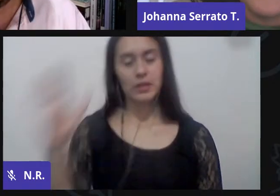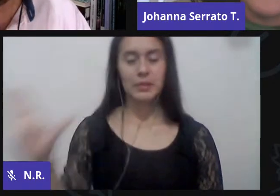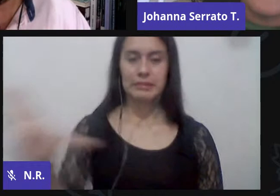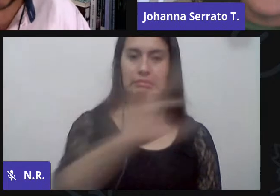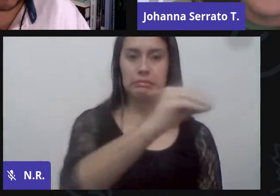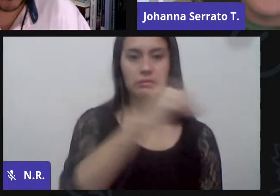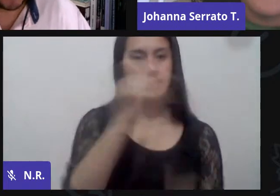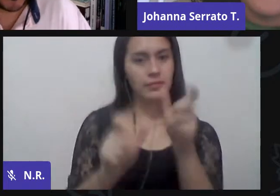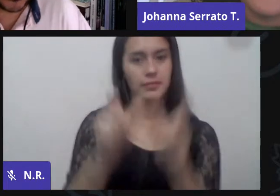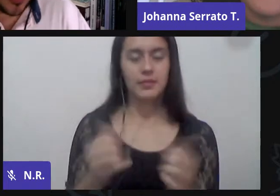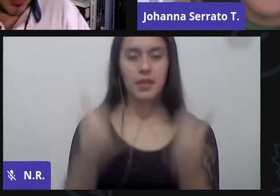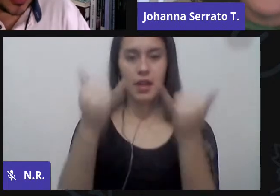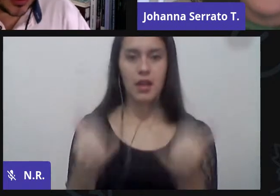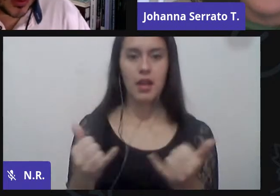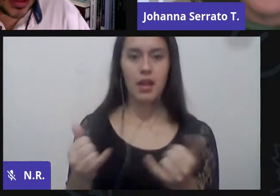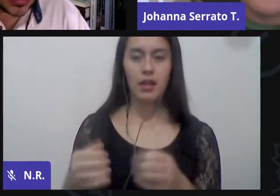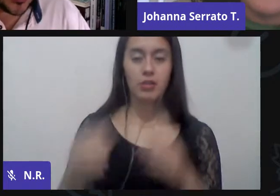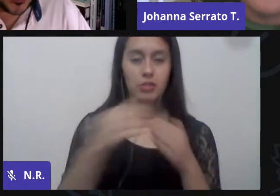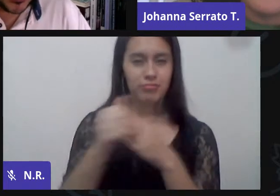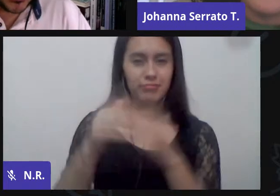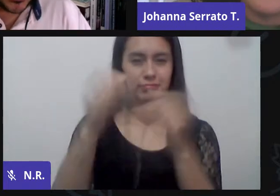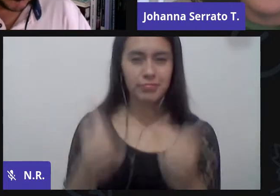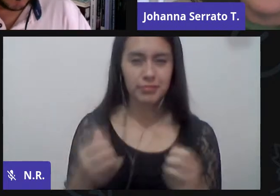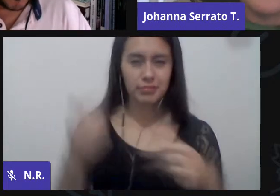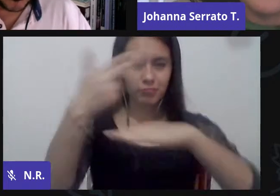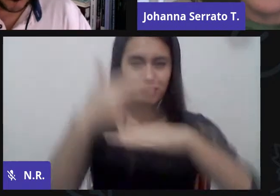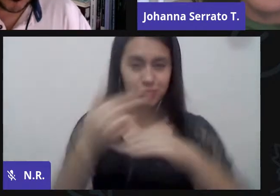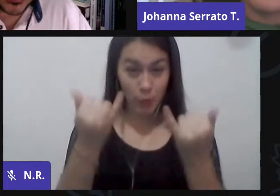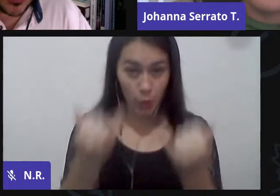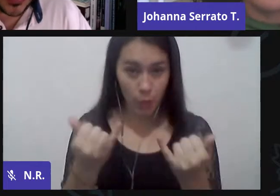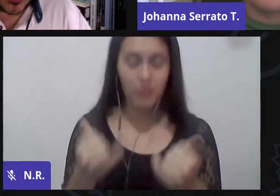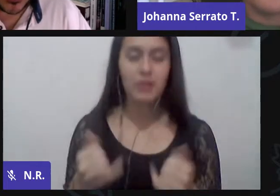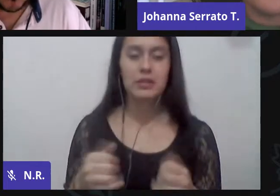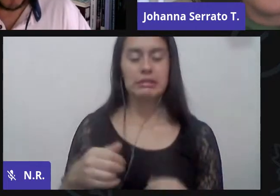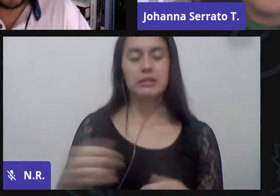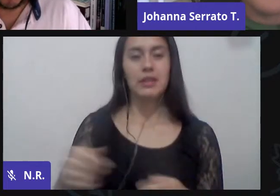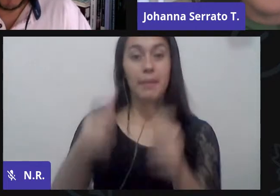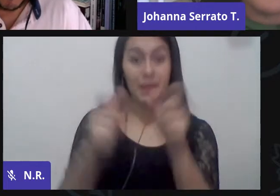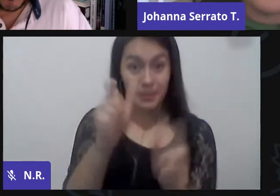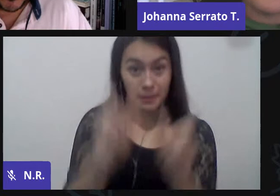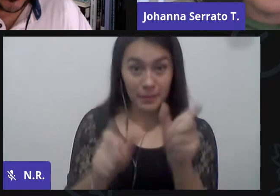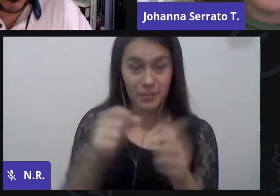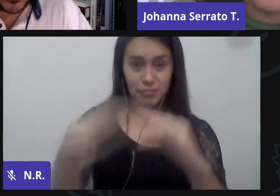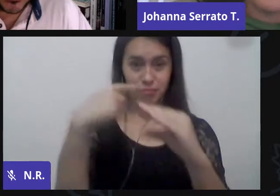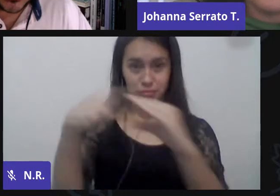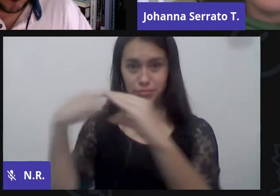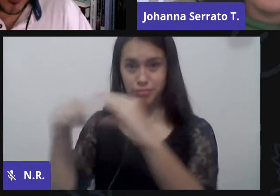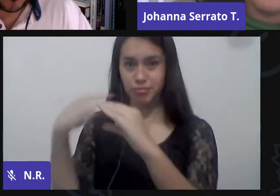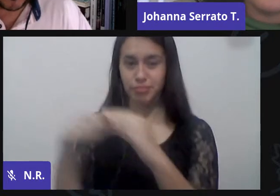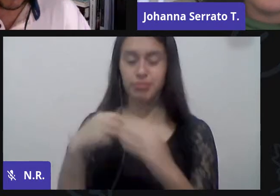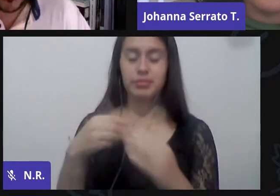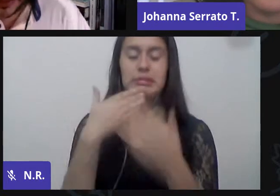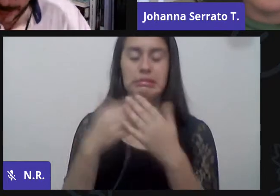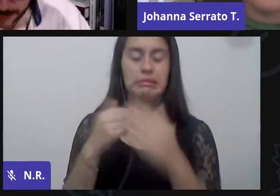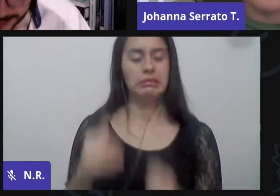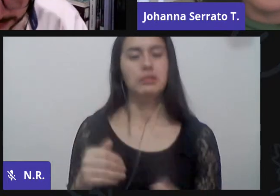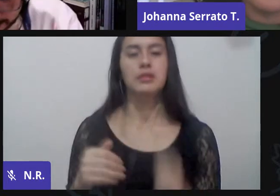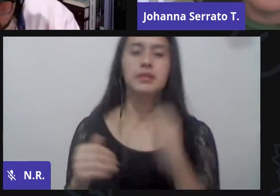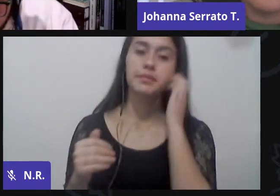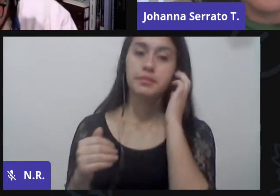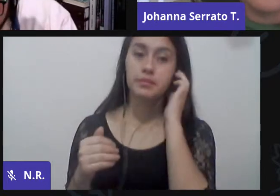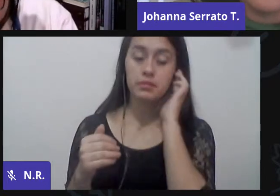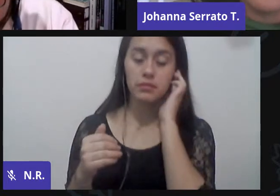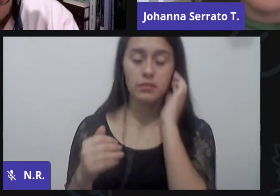que nos están siguiendo en este momento, a todas las personas que nos escriben al correo. Es muy importante para nosotros